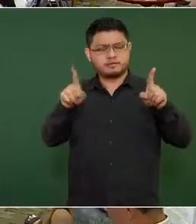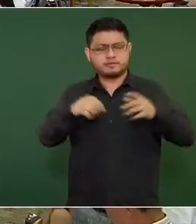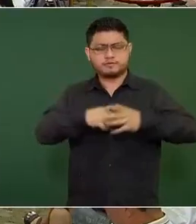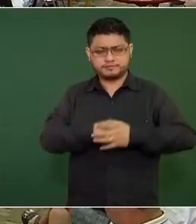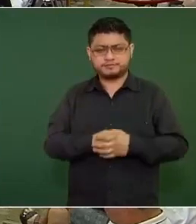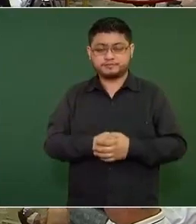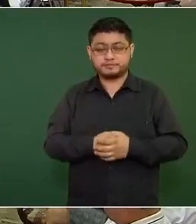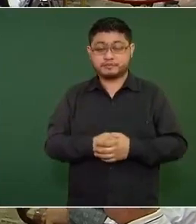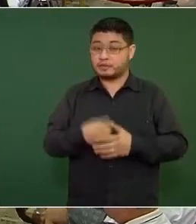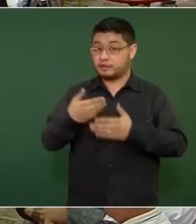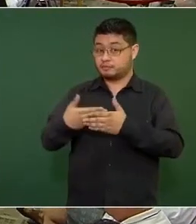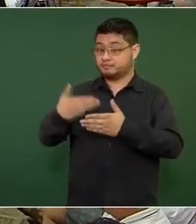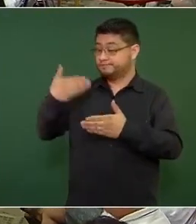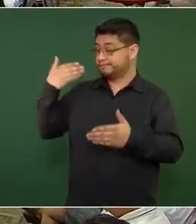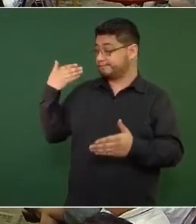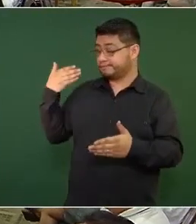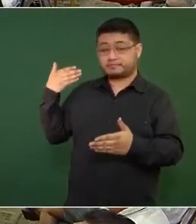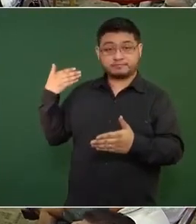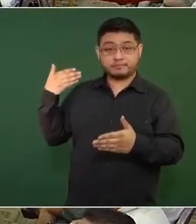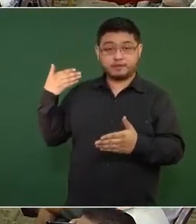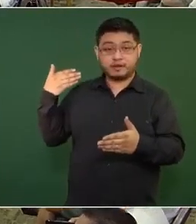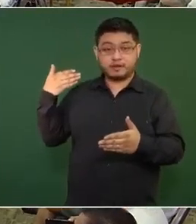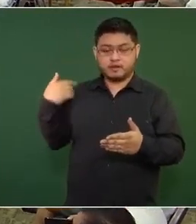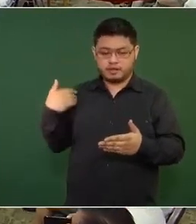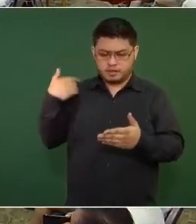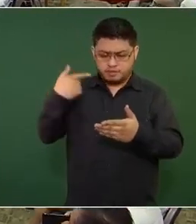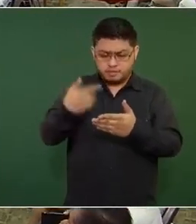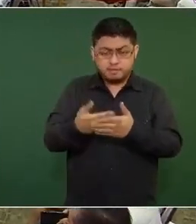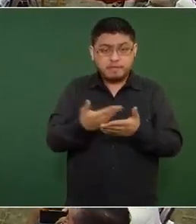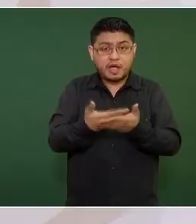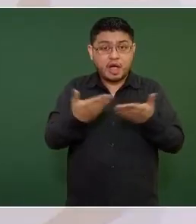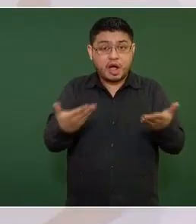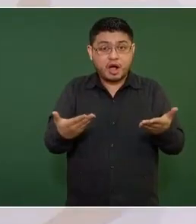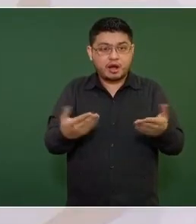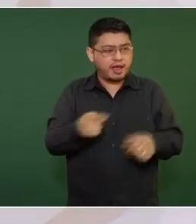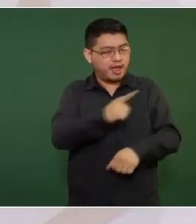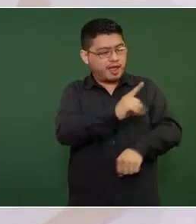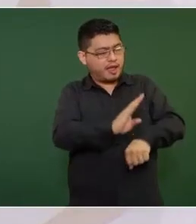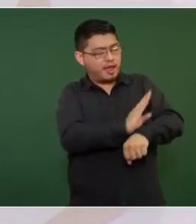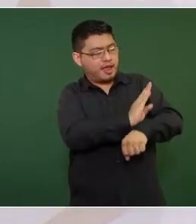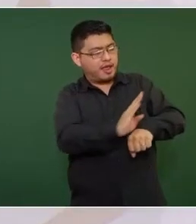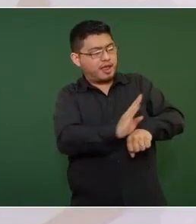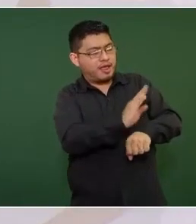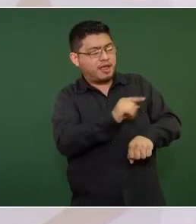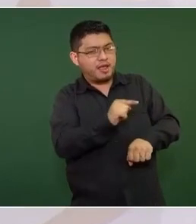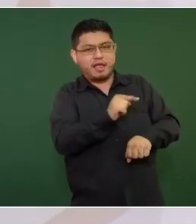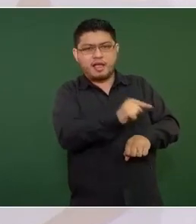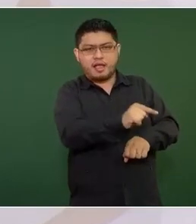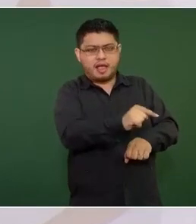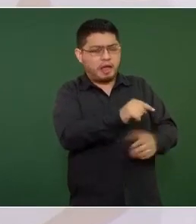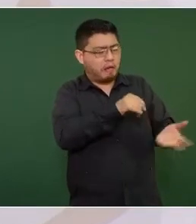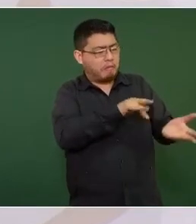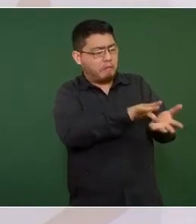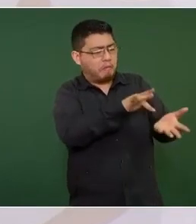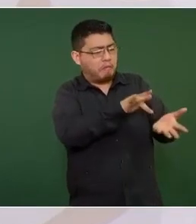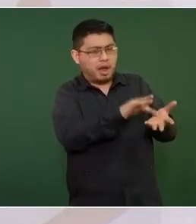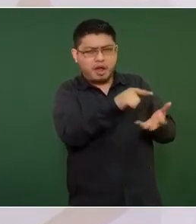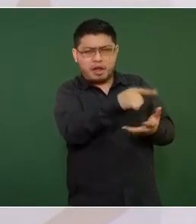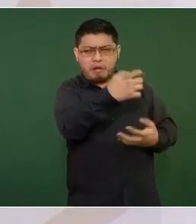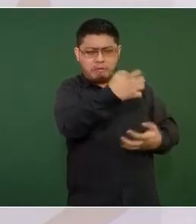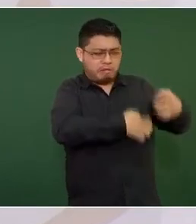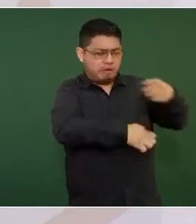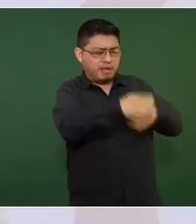A diferencia de antes, ahora no hay privilegios fiscales para las grandes corporaciones económicas y